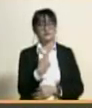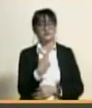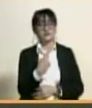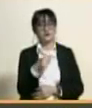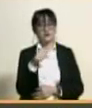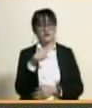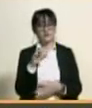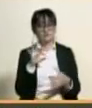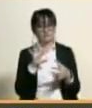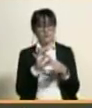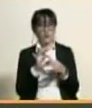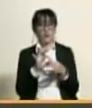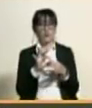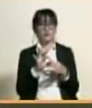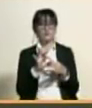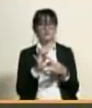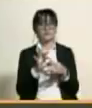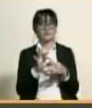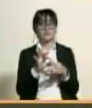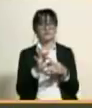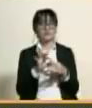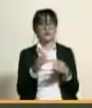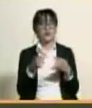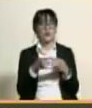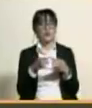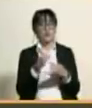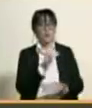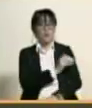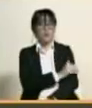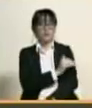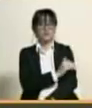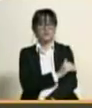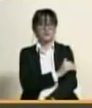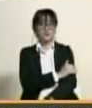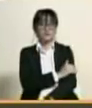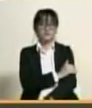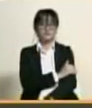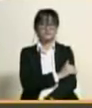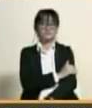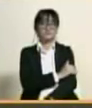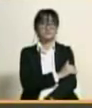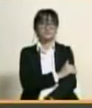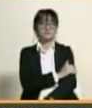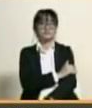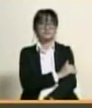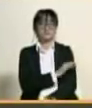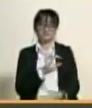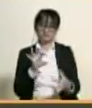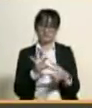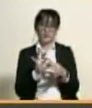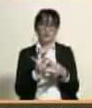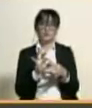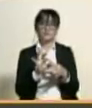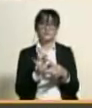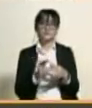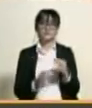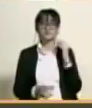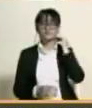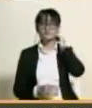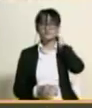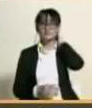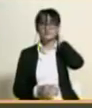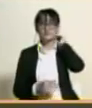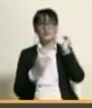vinculados a sectores de la oposición venezolana, de la derecha venezolana. Hace